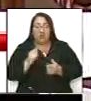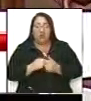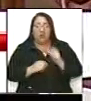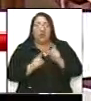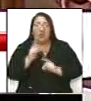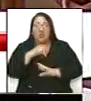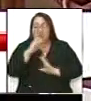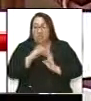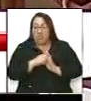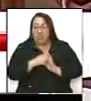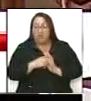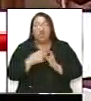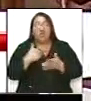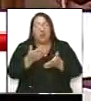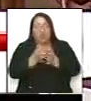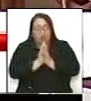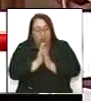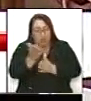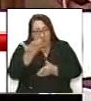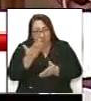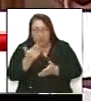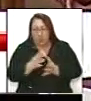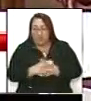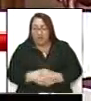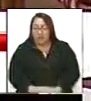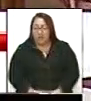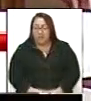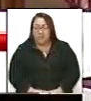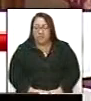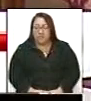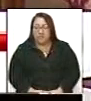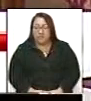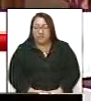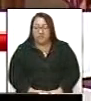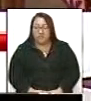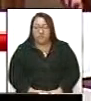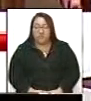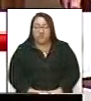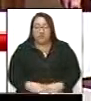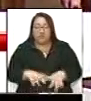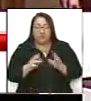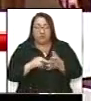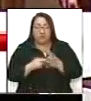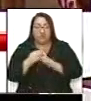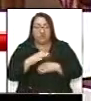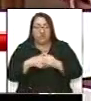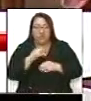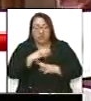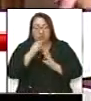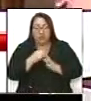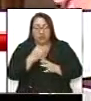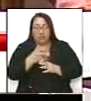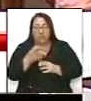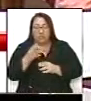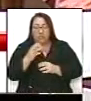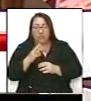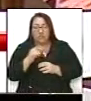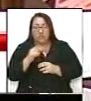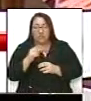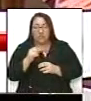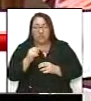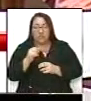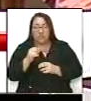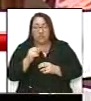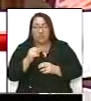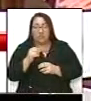proyecto, les ruego que por favor nos lo hagan saber. Pero de pronto hemos encontrado todos los proyectos de ustedes, salvo uno del congresista